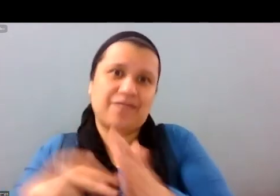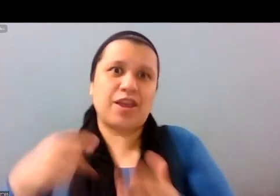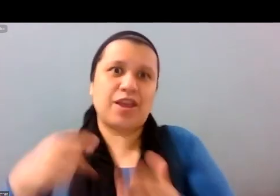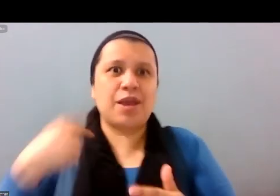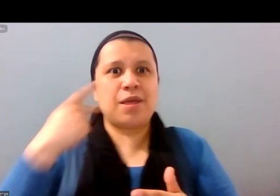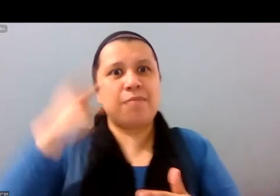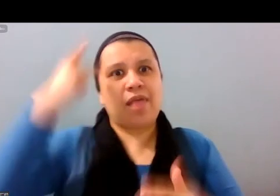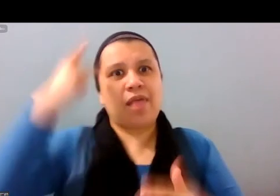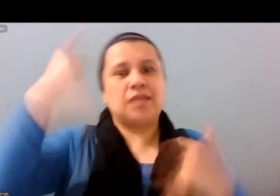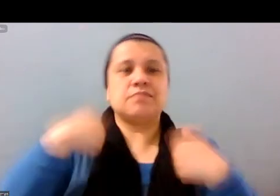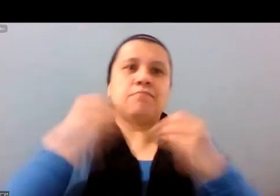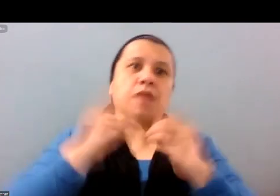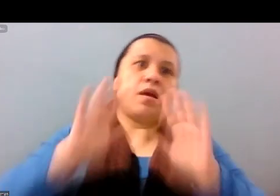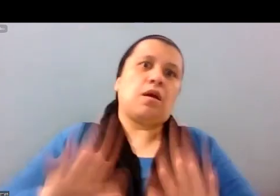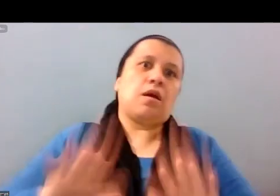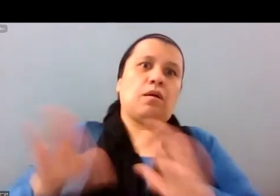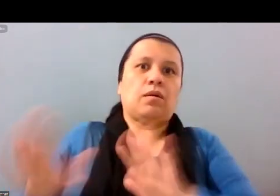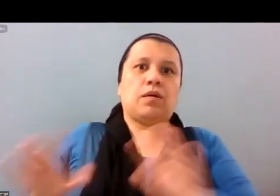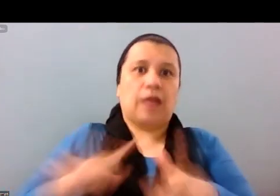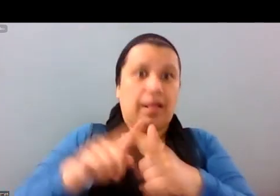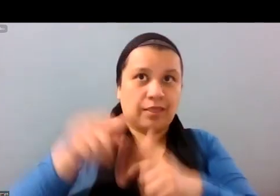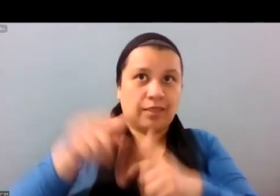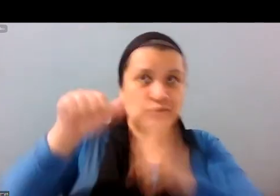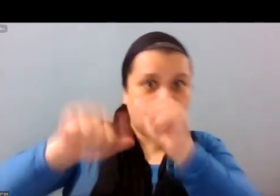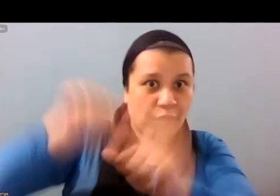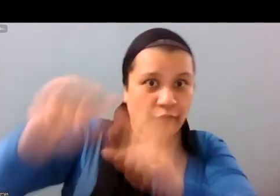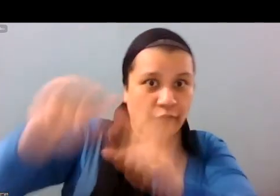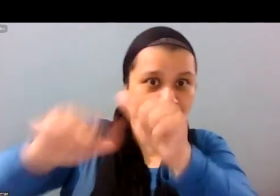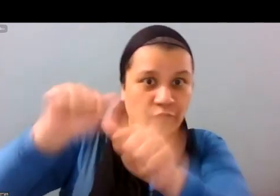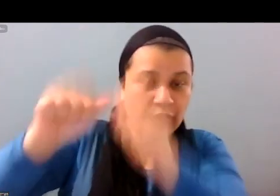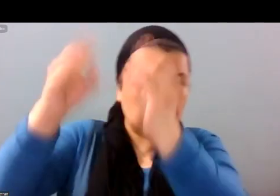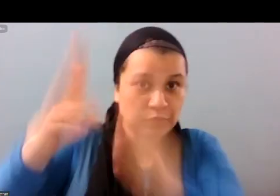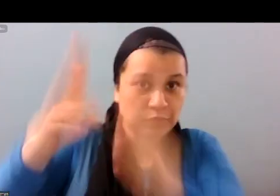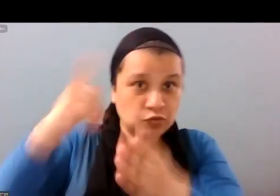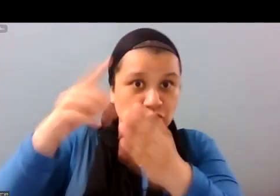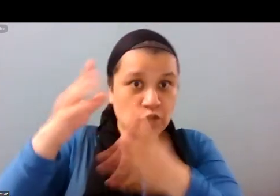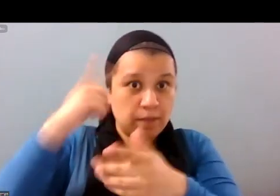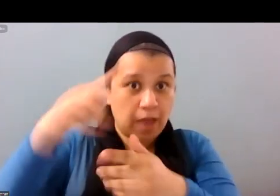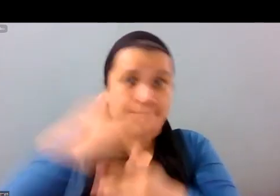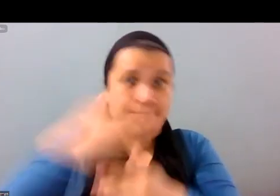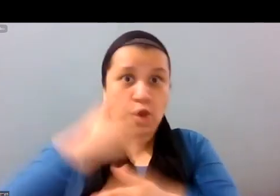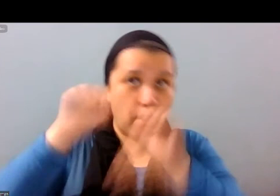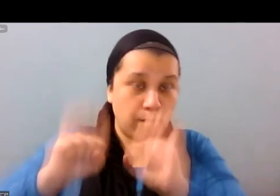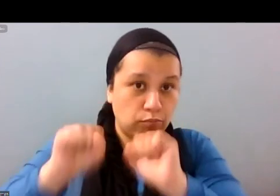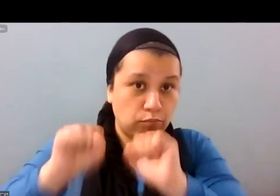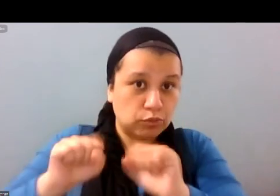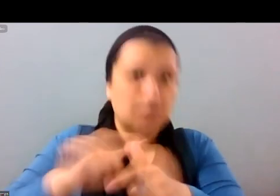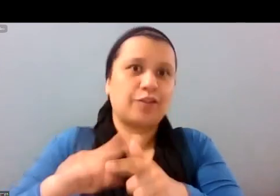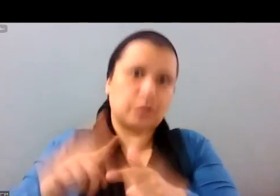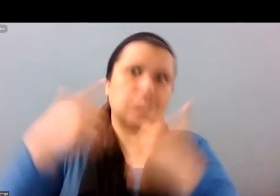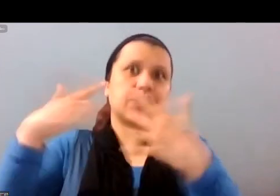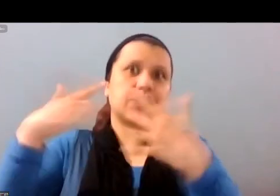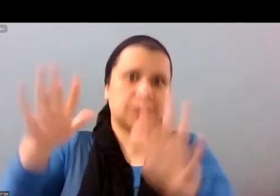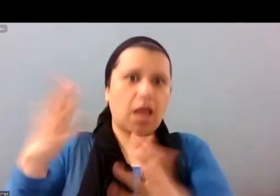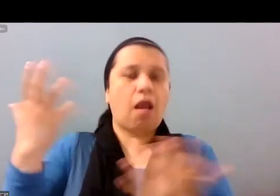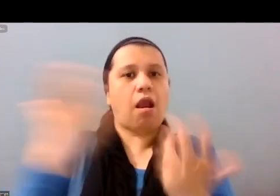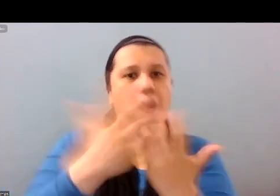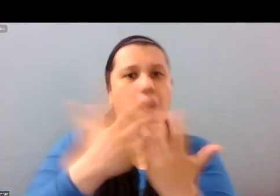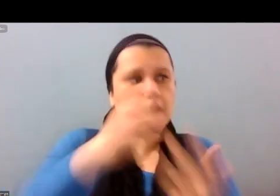tranquilidad de que ellos están haciendo su esfuerzo por por hacer lo mejor posible y aparte adecuándose a las necesidades de todos los